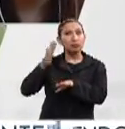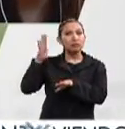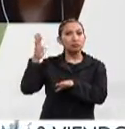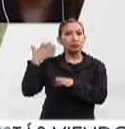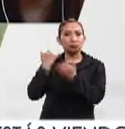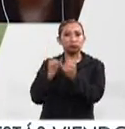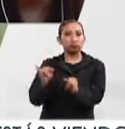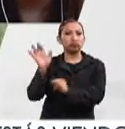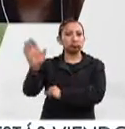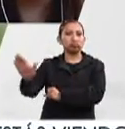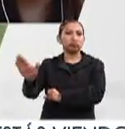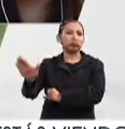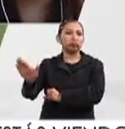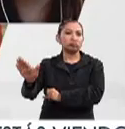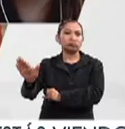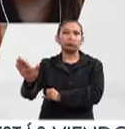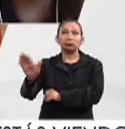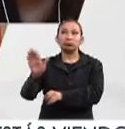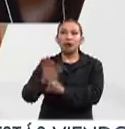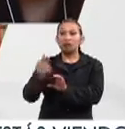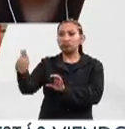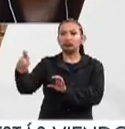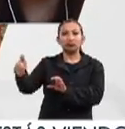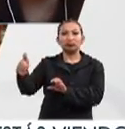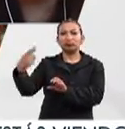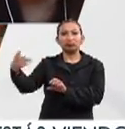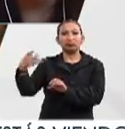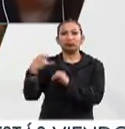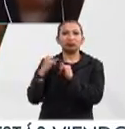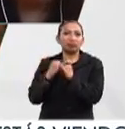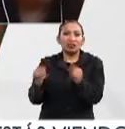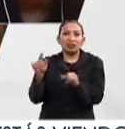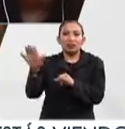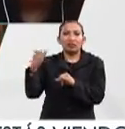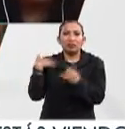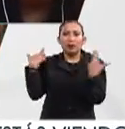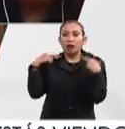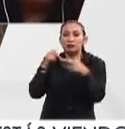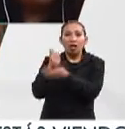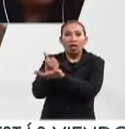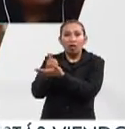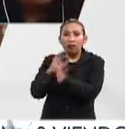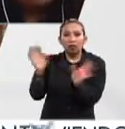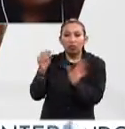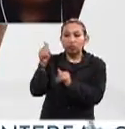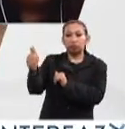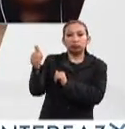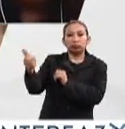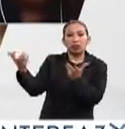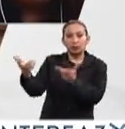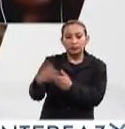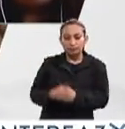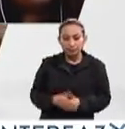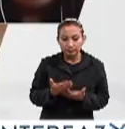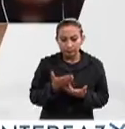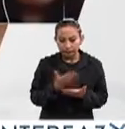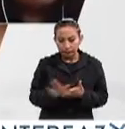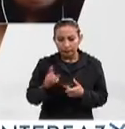más autónomos o más independientes acerca del trabajo que hacen.